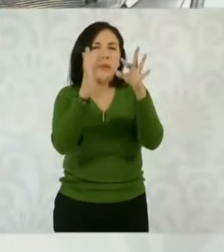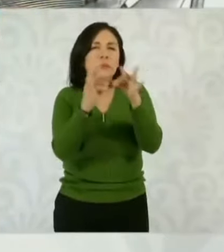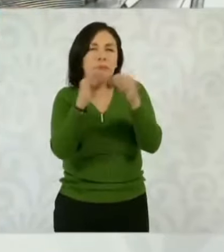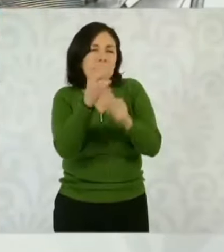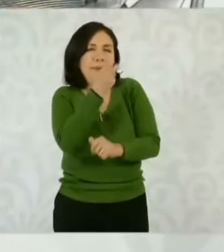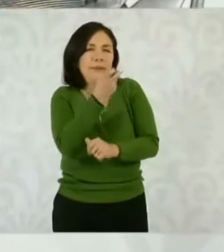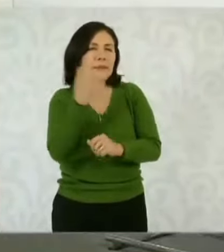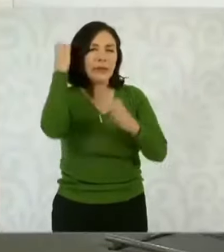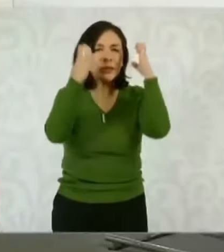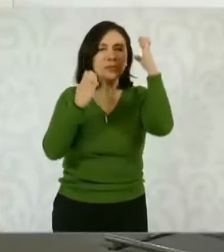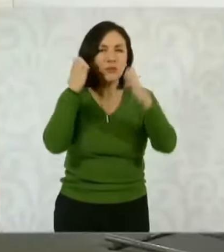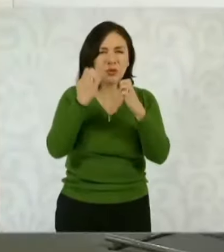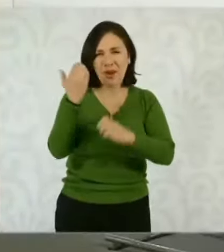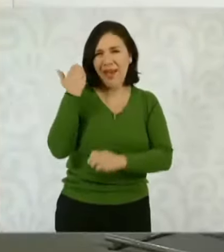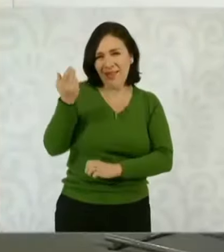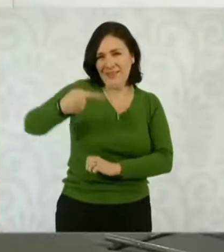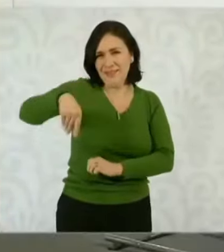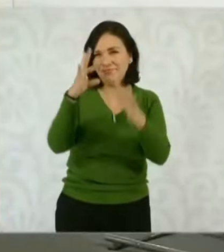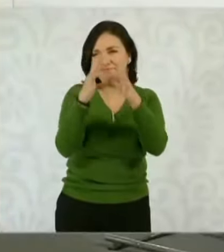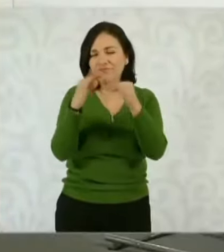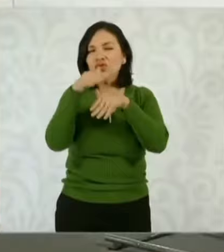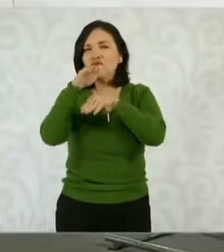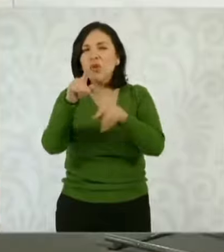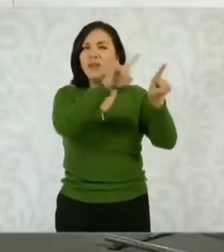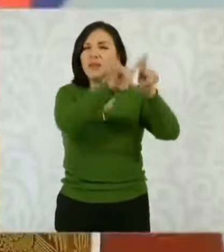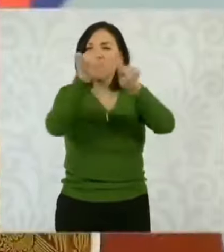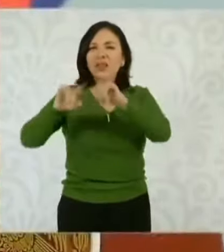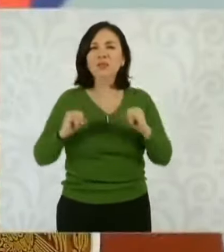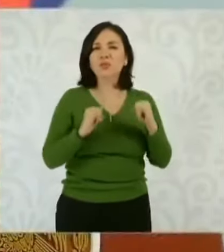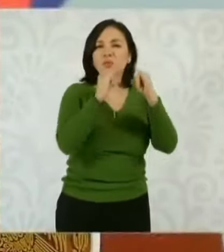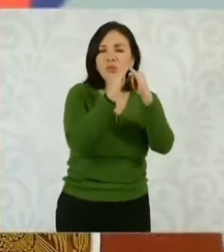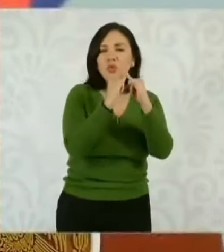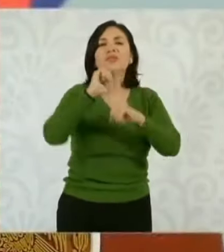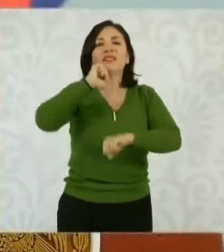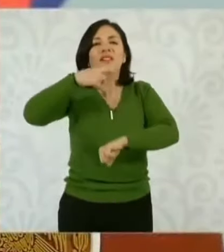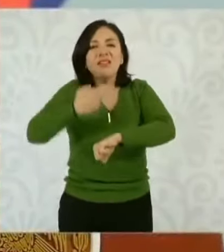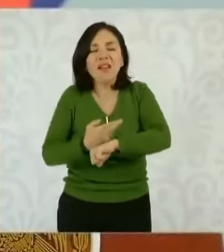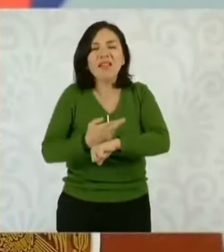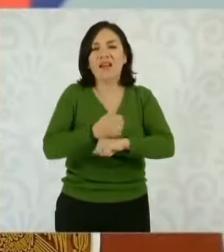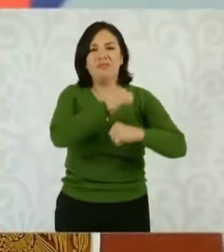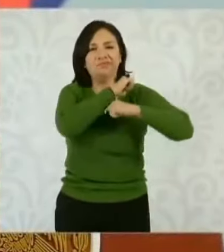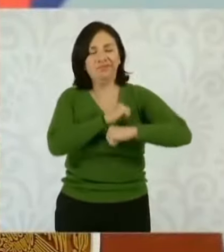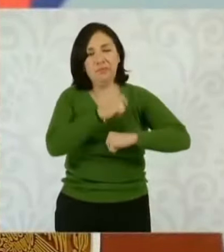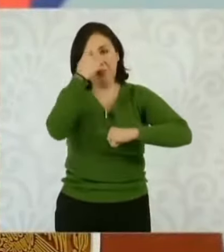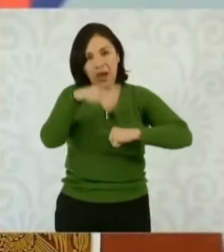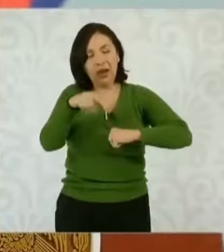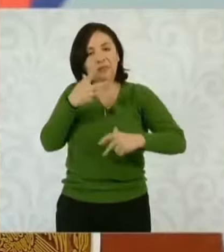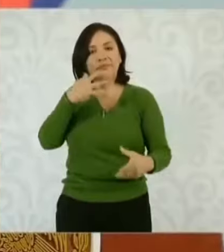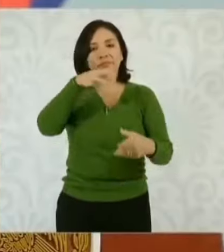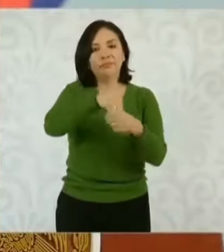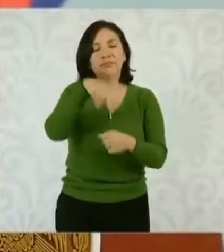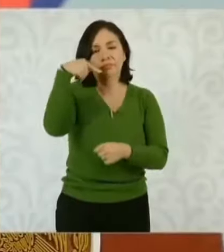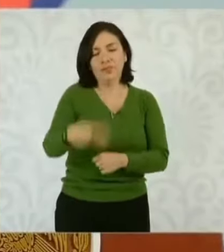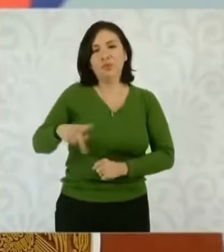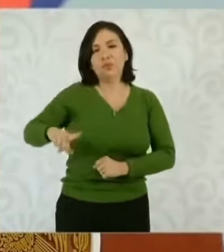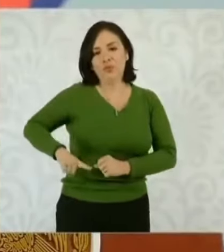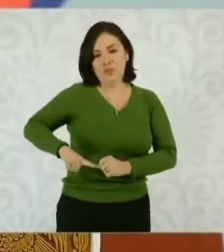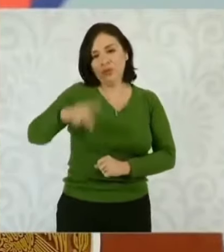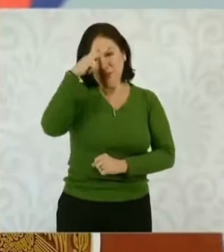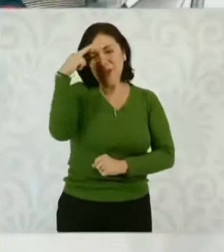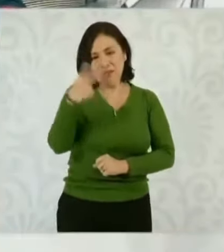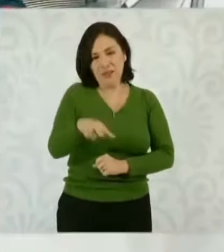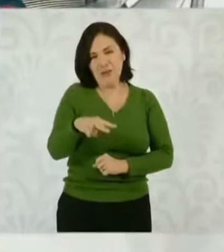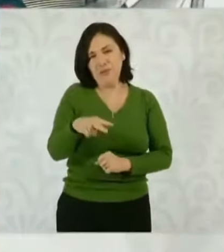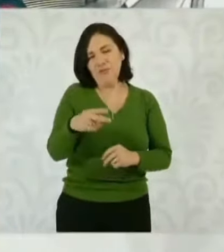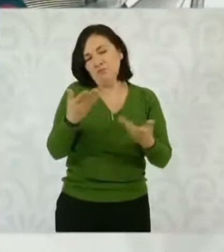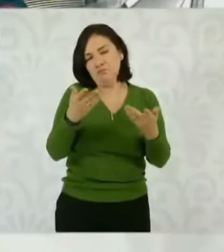la exposición que ya se ha hecho de las diferentes instituciones y secretarías que conformamos el Estado mexicano, bueno,